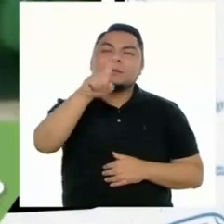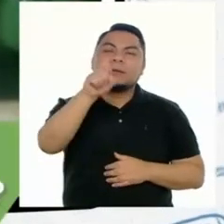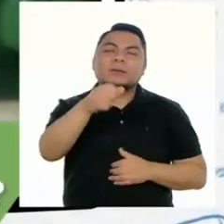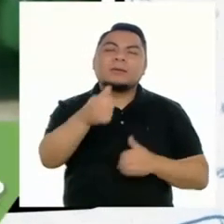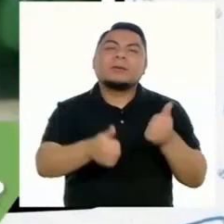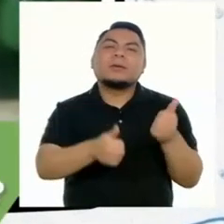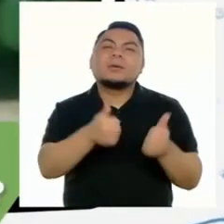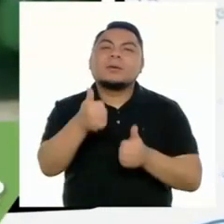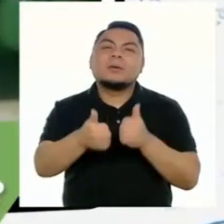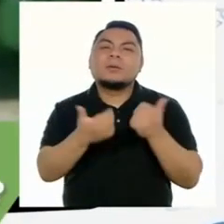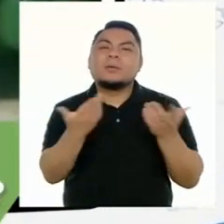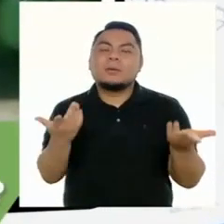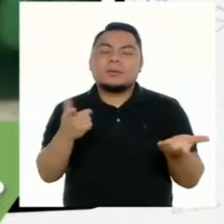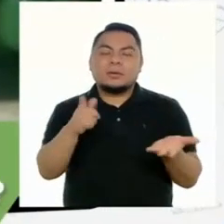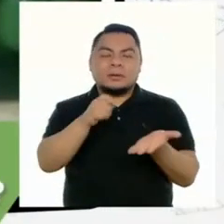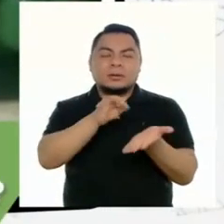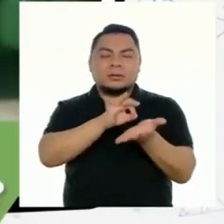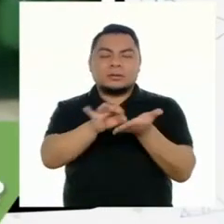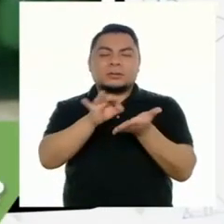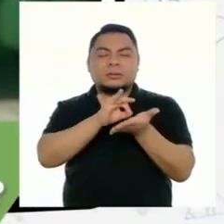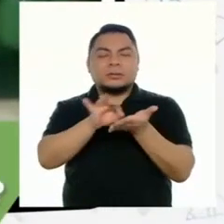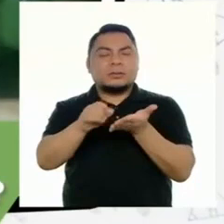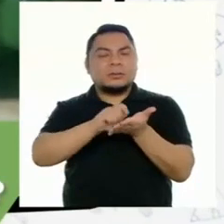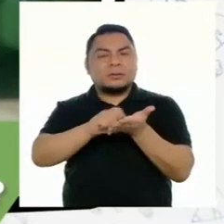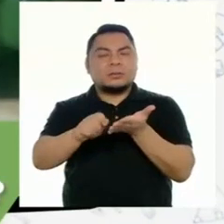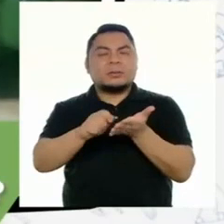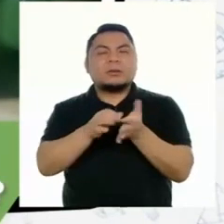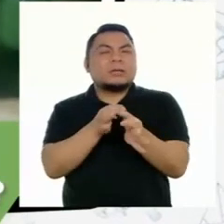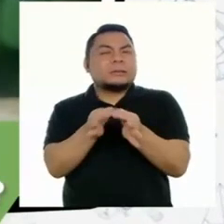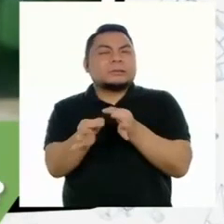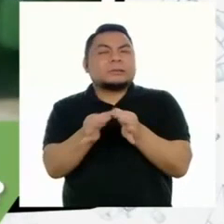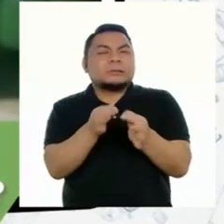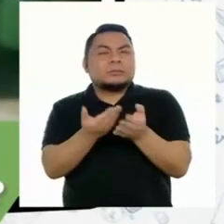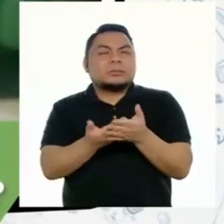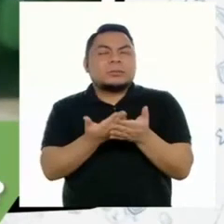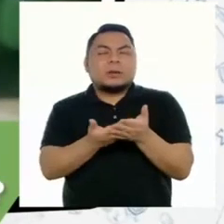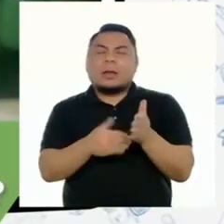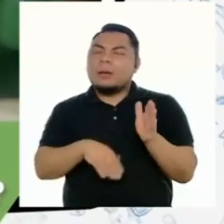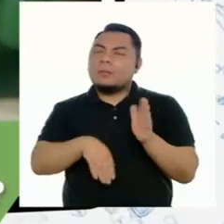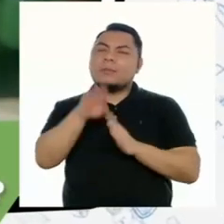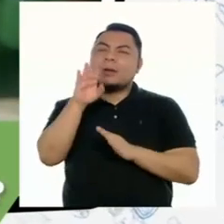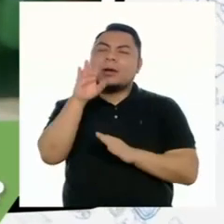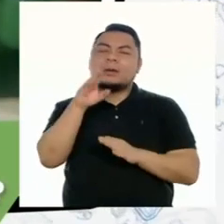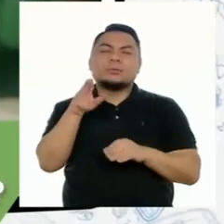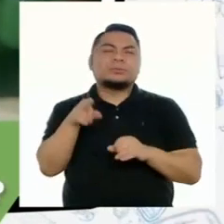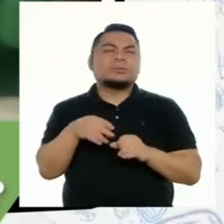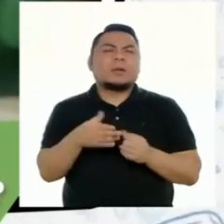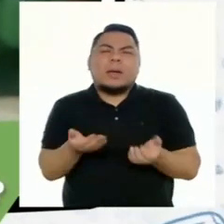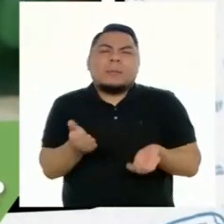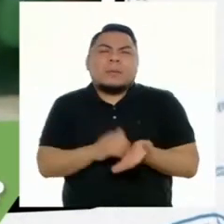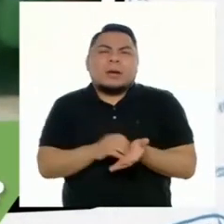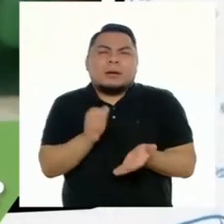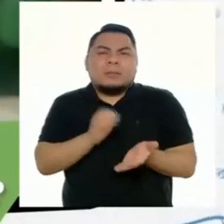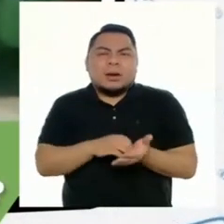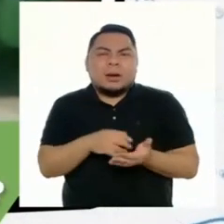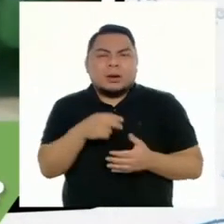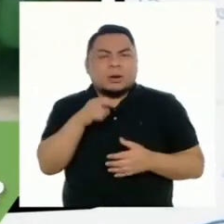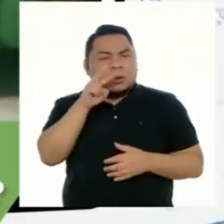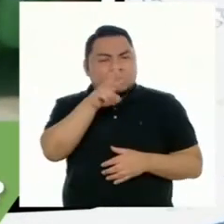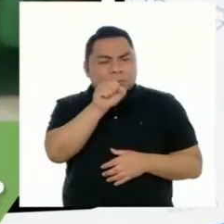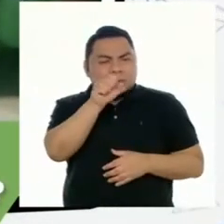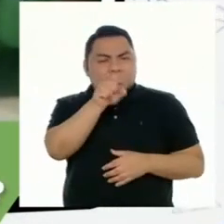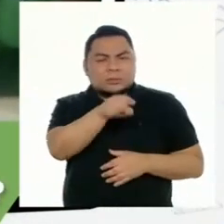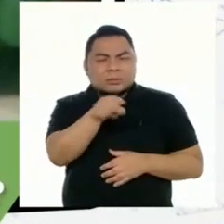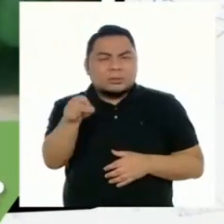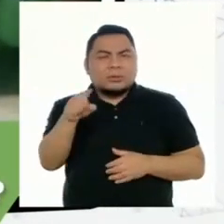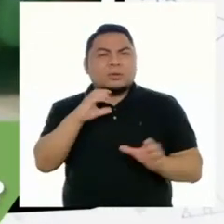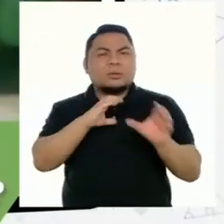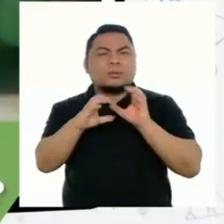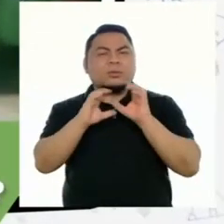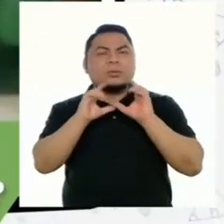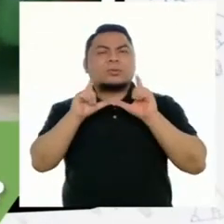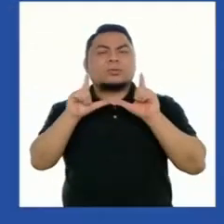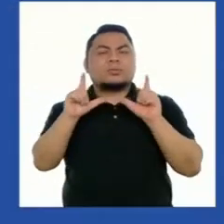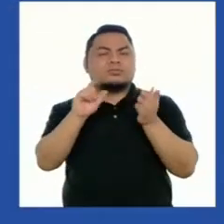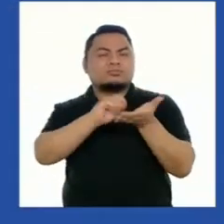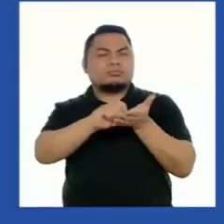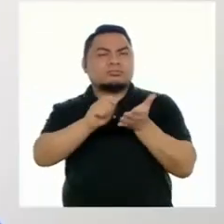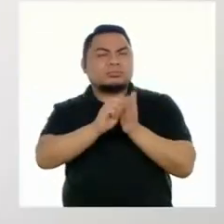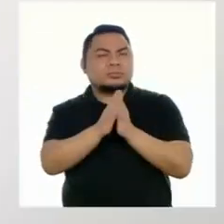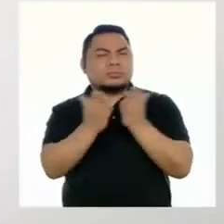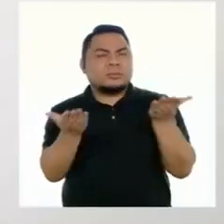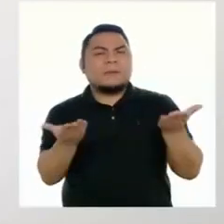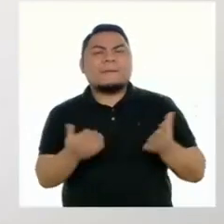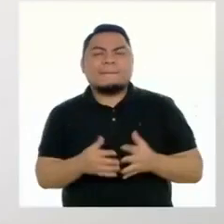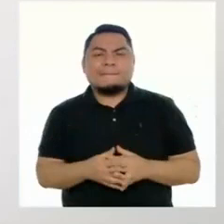son los textos argumentativos más comunes que encontramos en los medios de comunicación